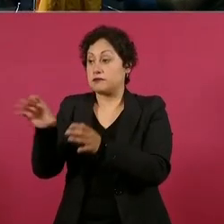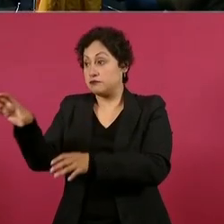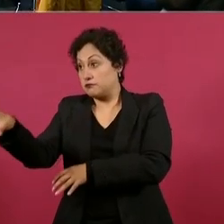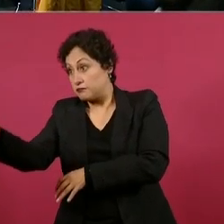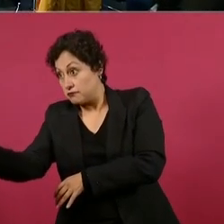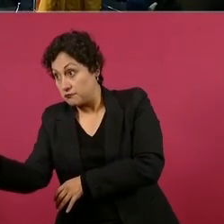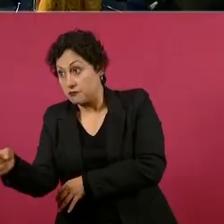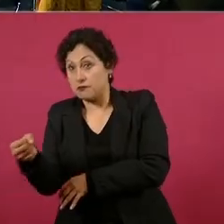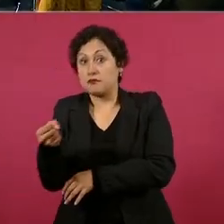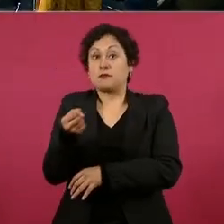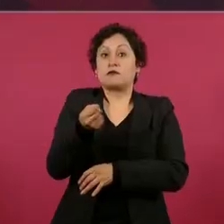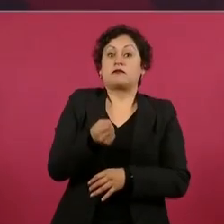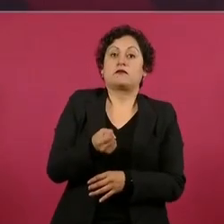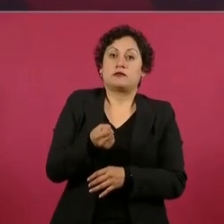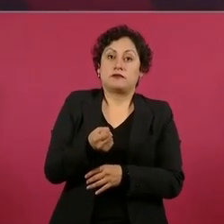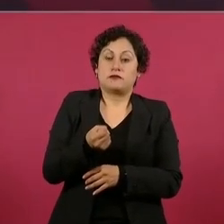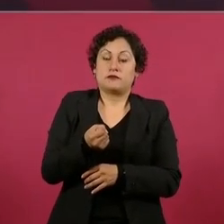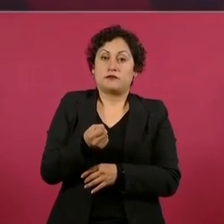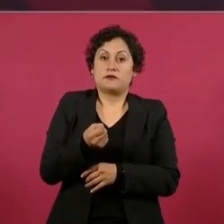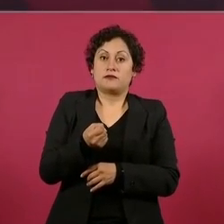Y es muy sensible.